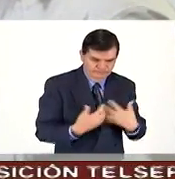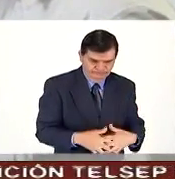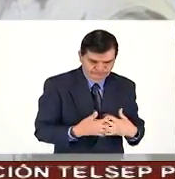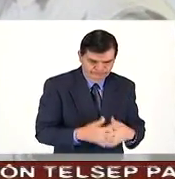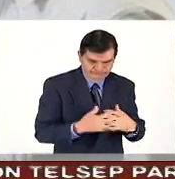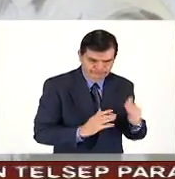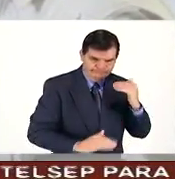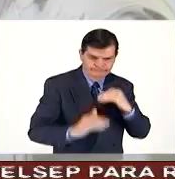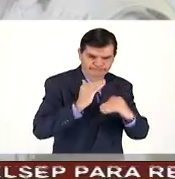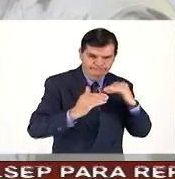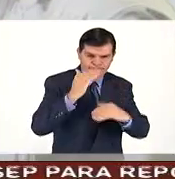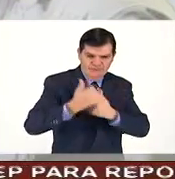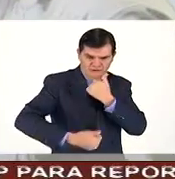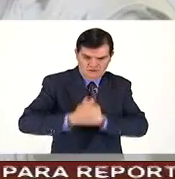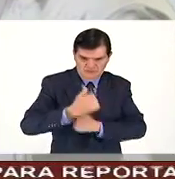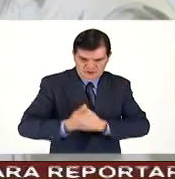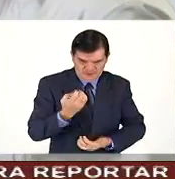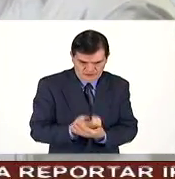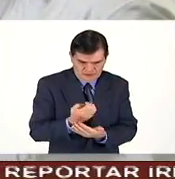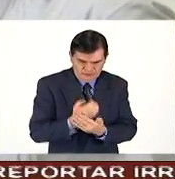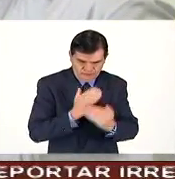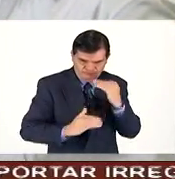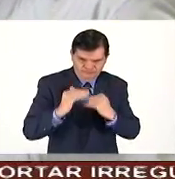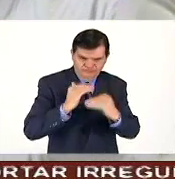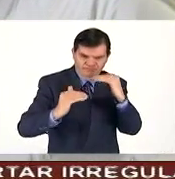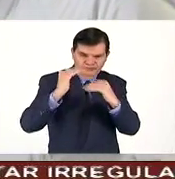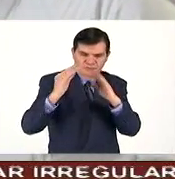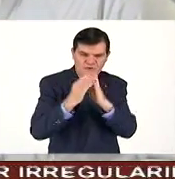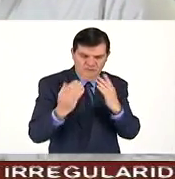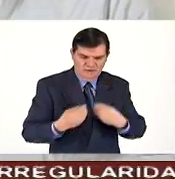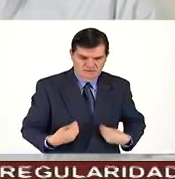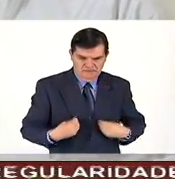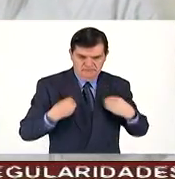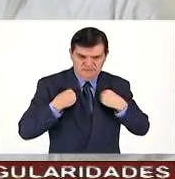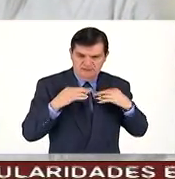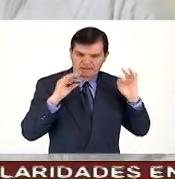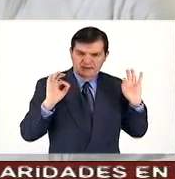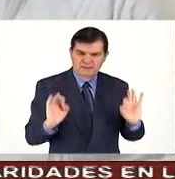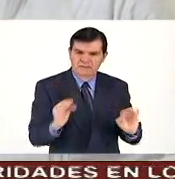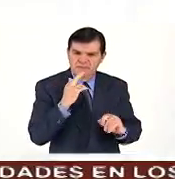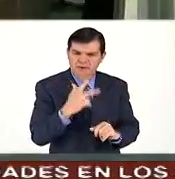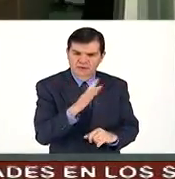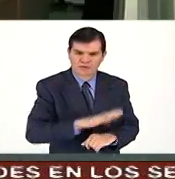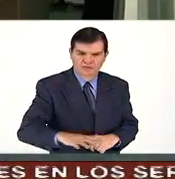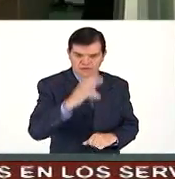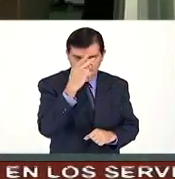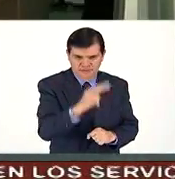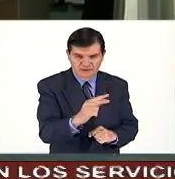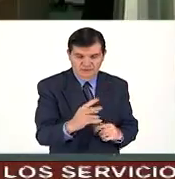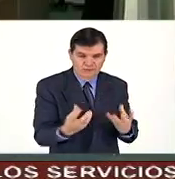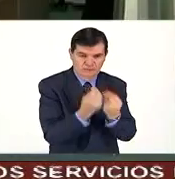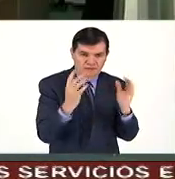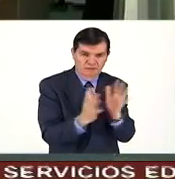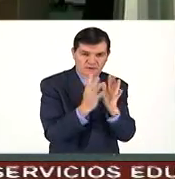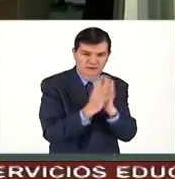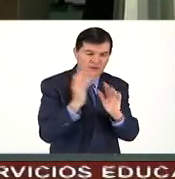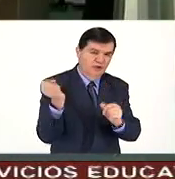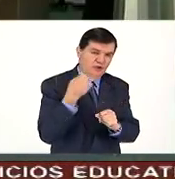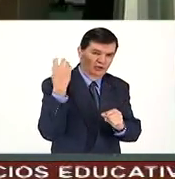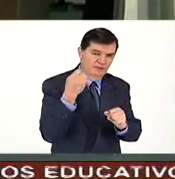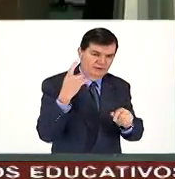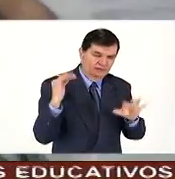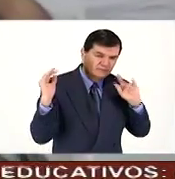y la competitividad económica como la calidad de vida de las familias mexicanas. Los participantes en esta